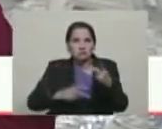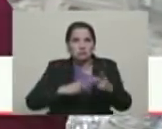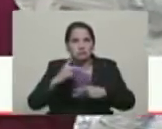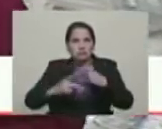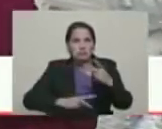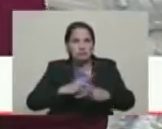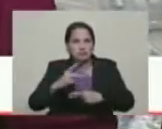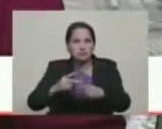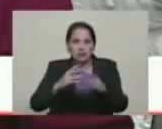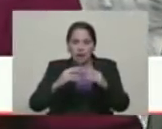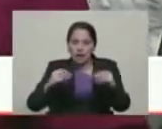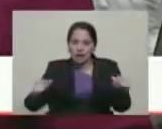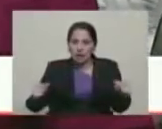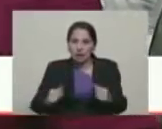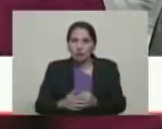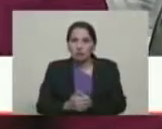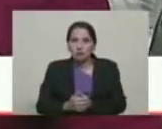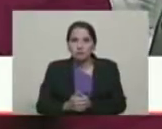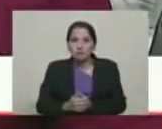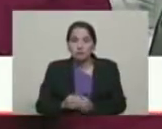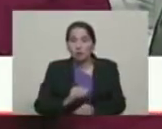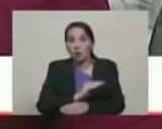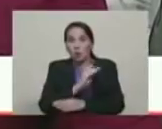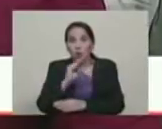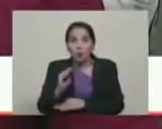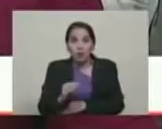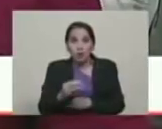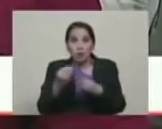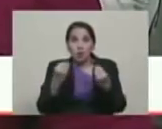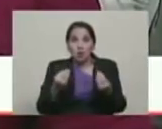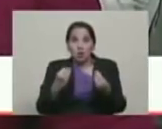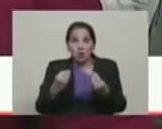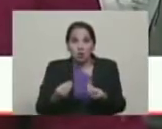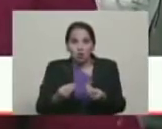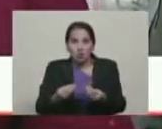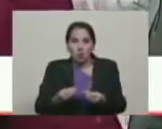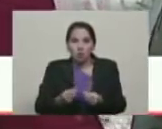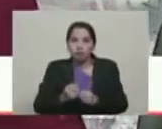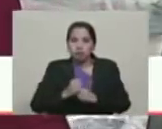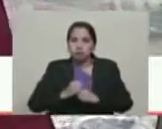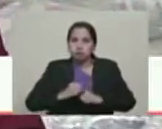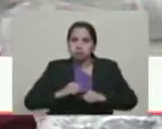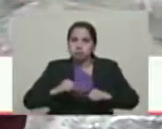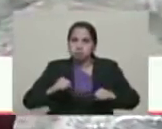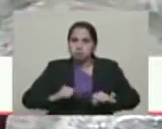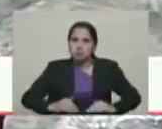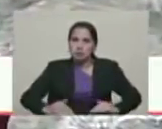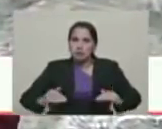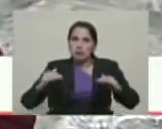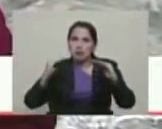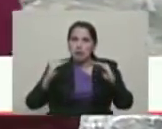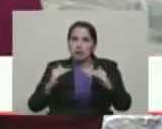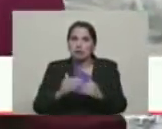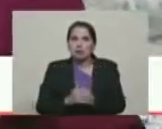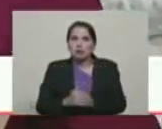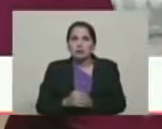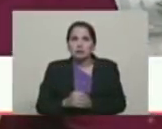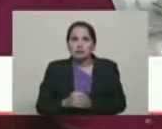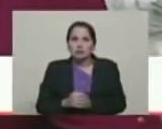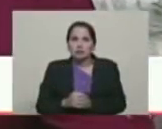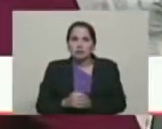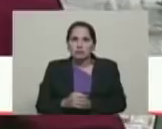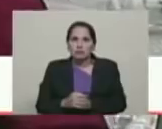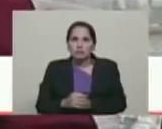tierra y lo que es el proceso de cuido, de engorde, de cría de todos los animales. Aquí